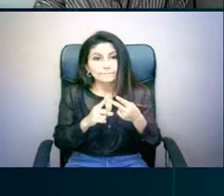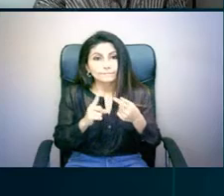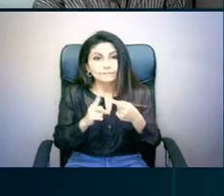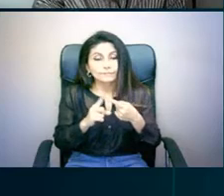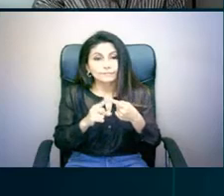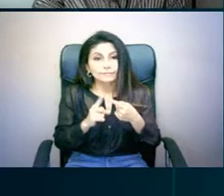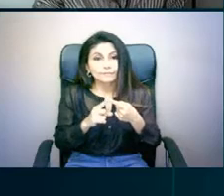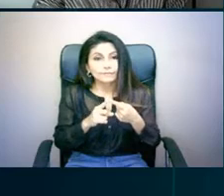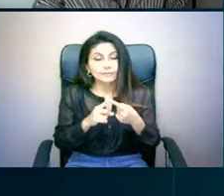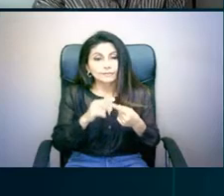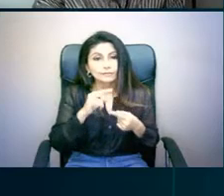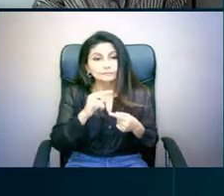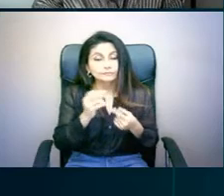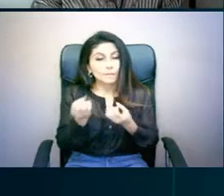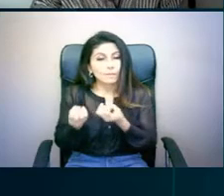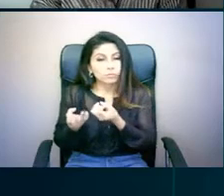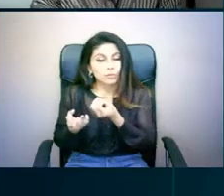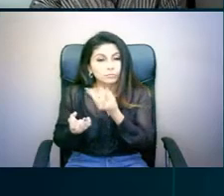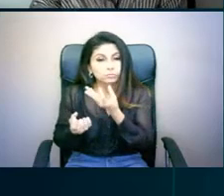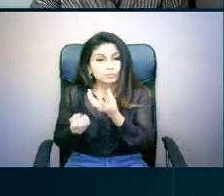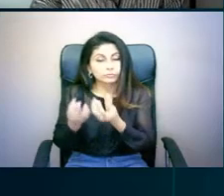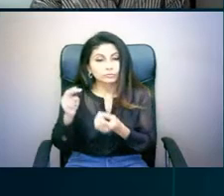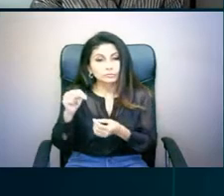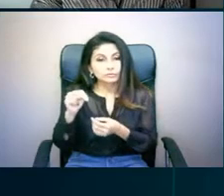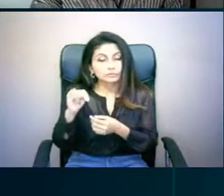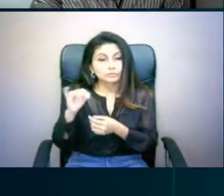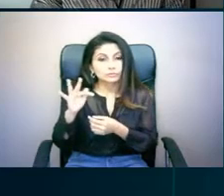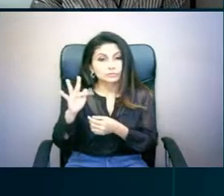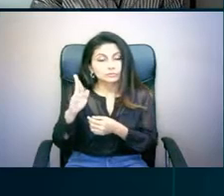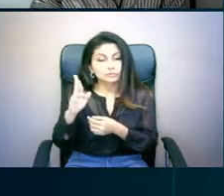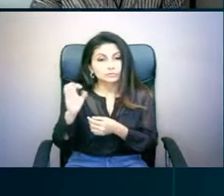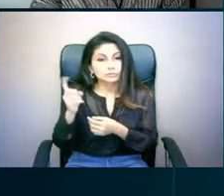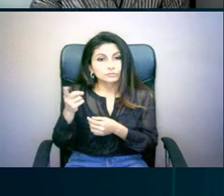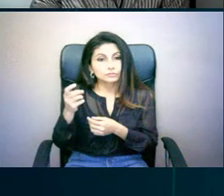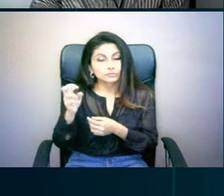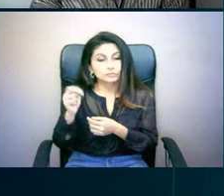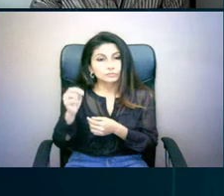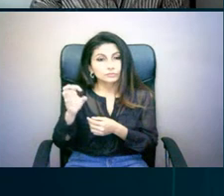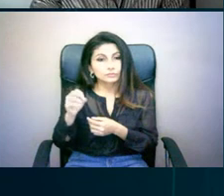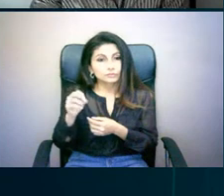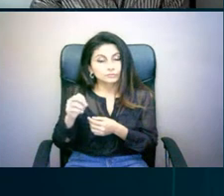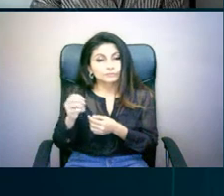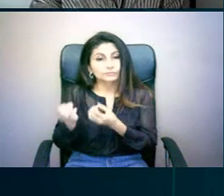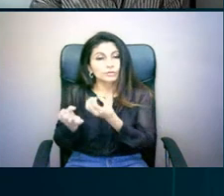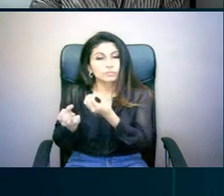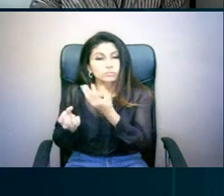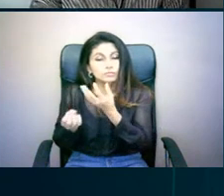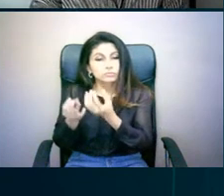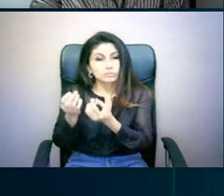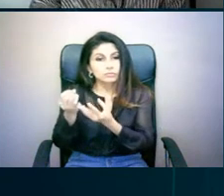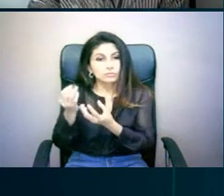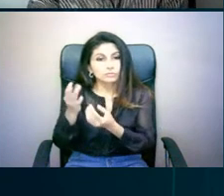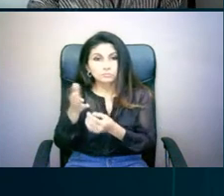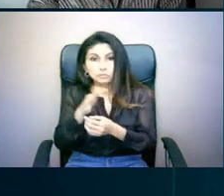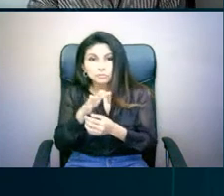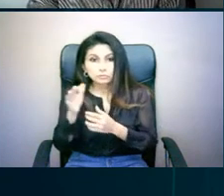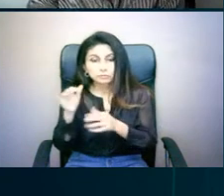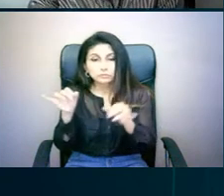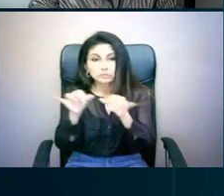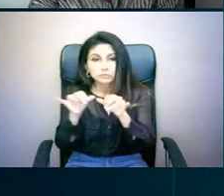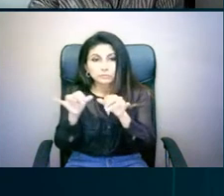contenido de hexano es muy cercano, ¿sí? La producción final de metano es